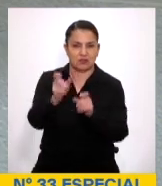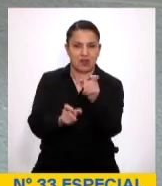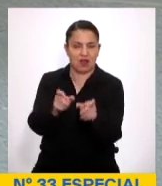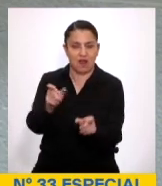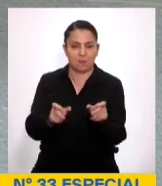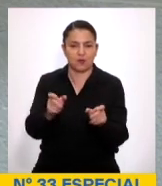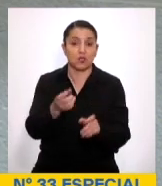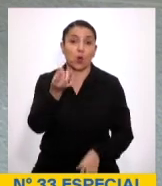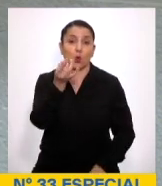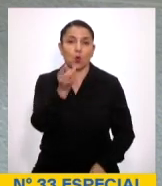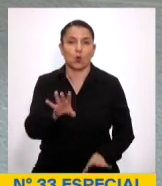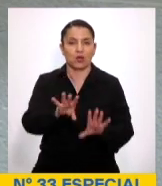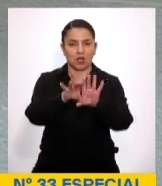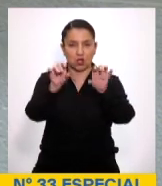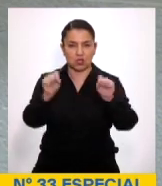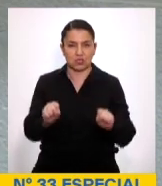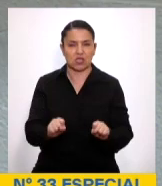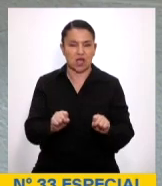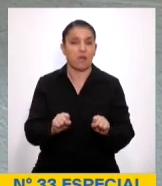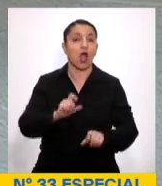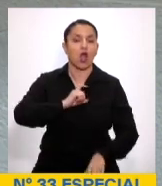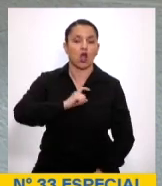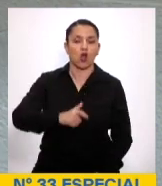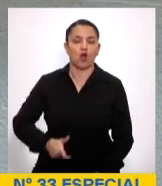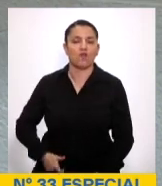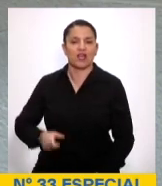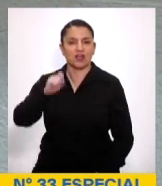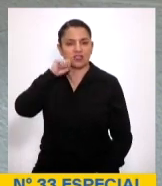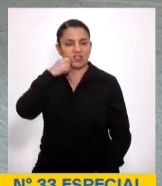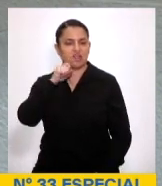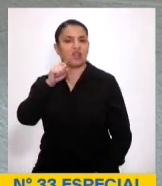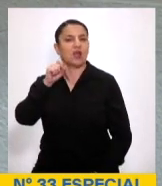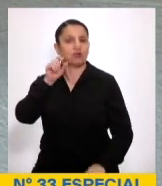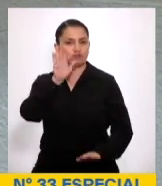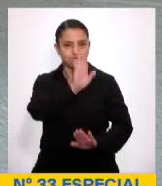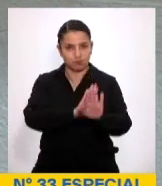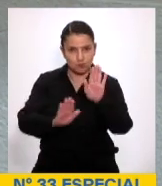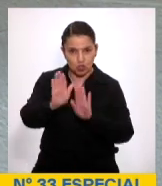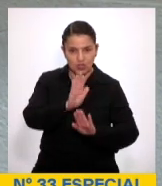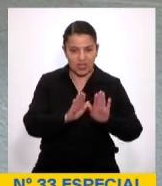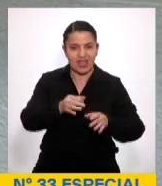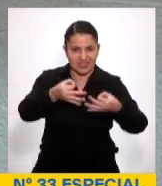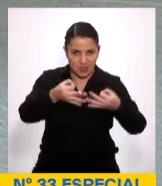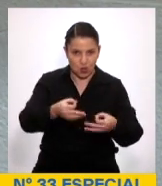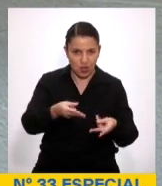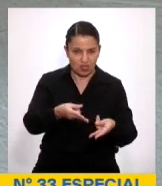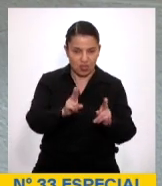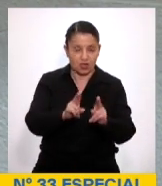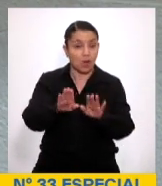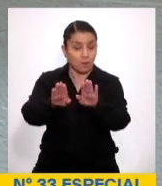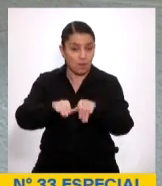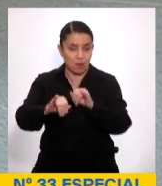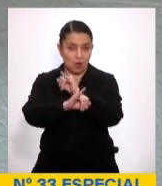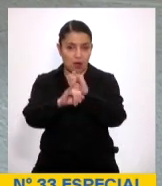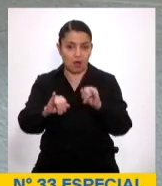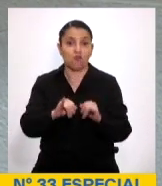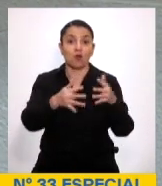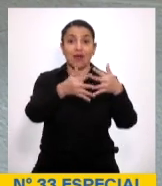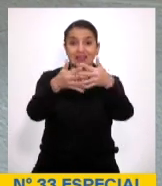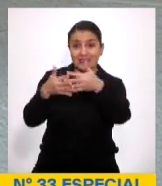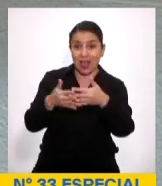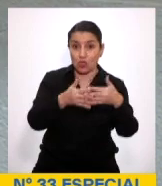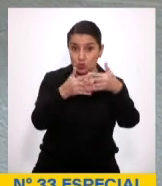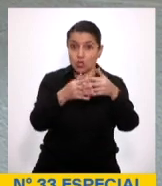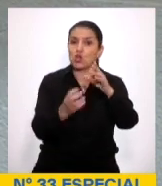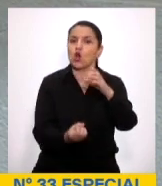que el único sistema de gobierno legítimos es el cual protege y asegura estos derechos de la misma forma en que los nuevos Estados Unidos de América